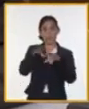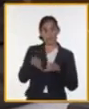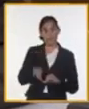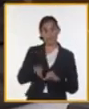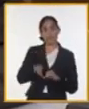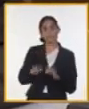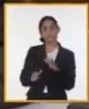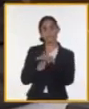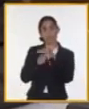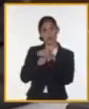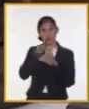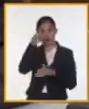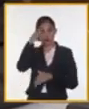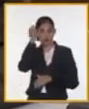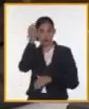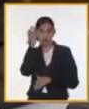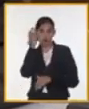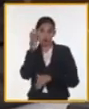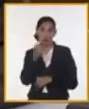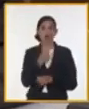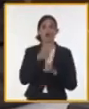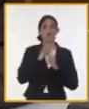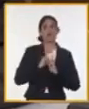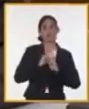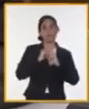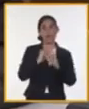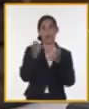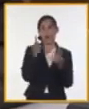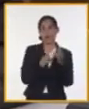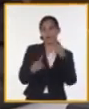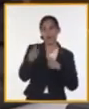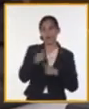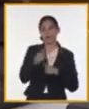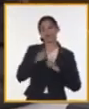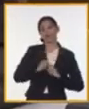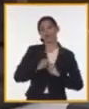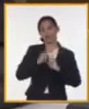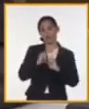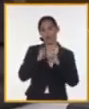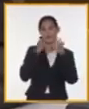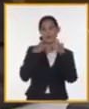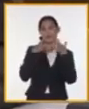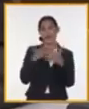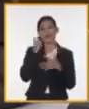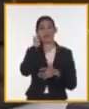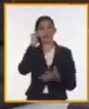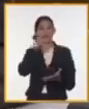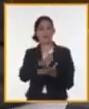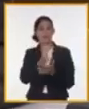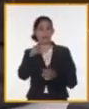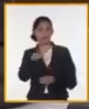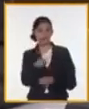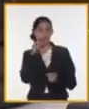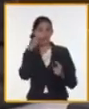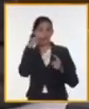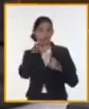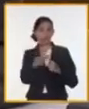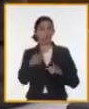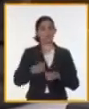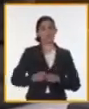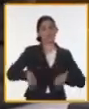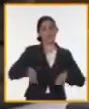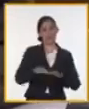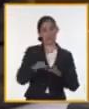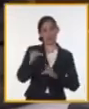grupo de orientaciones de lo que realmente se esperaba de la Federación de Mujeres Cubanas para estos tiempos.